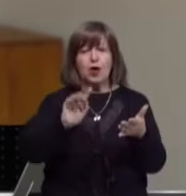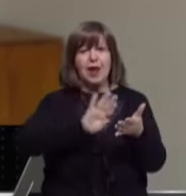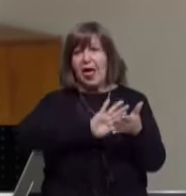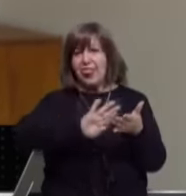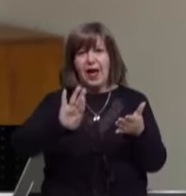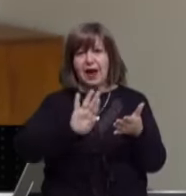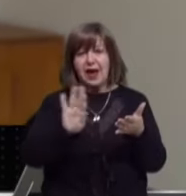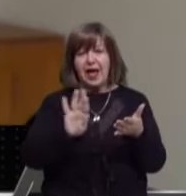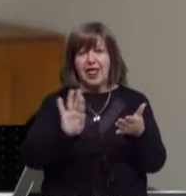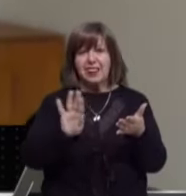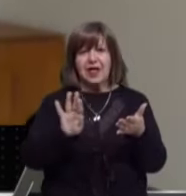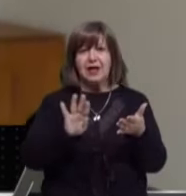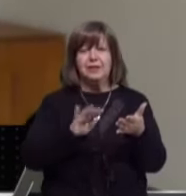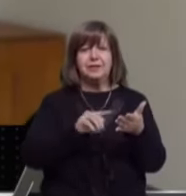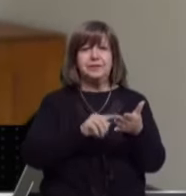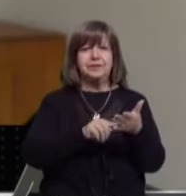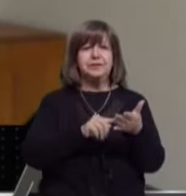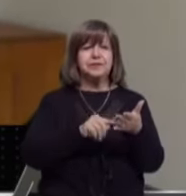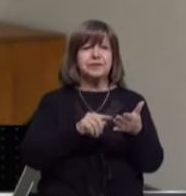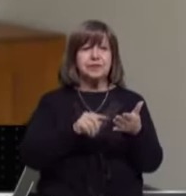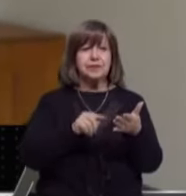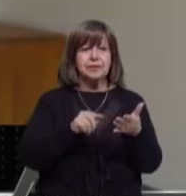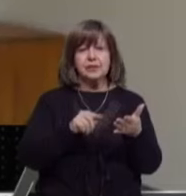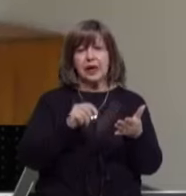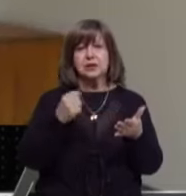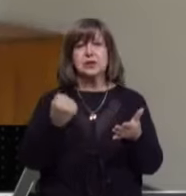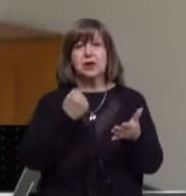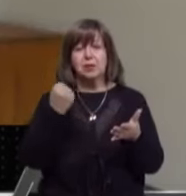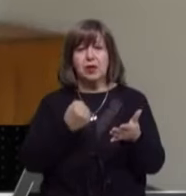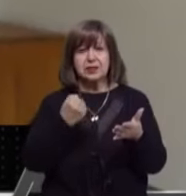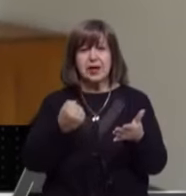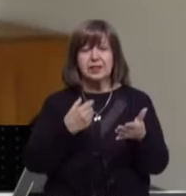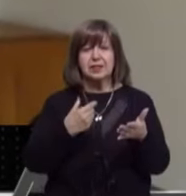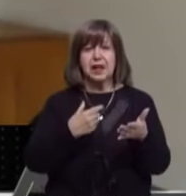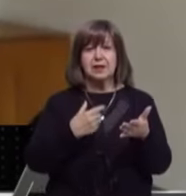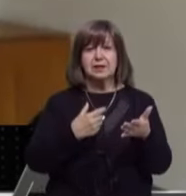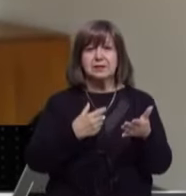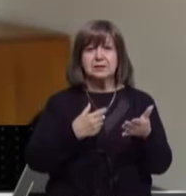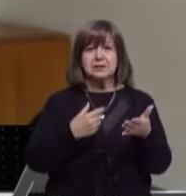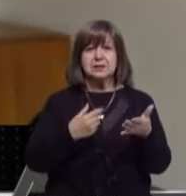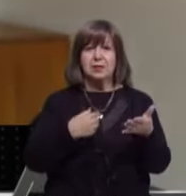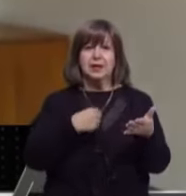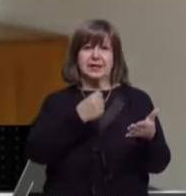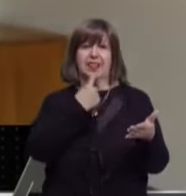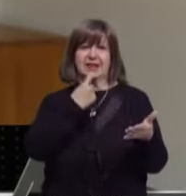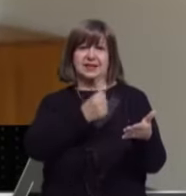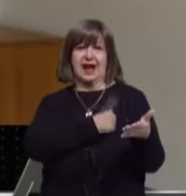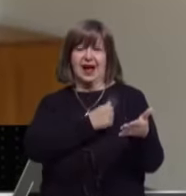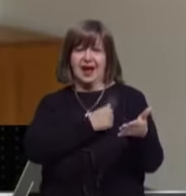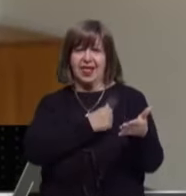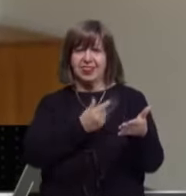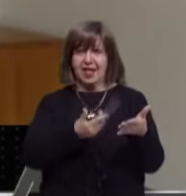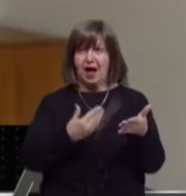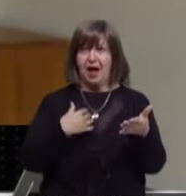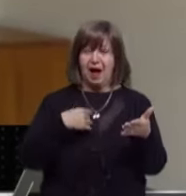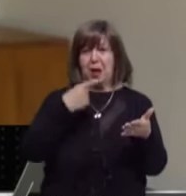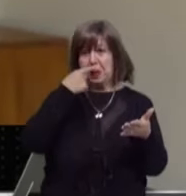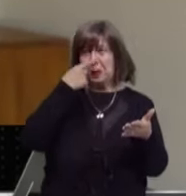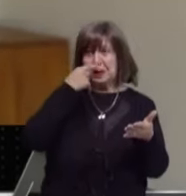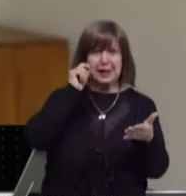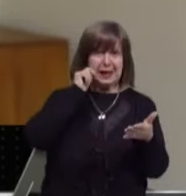es generar la confianza en la víctima para que en determinado momento, después